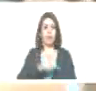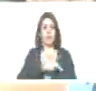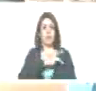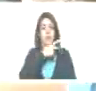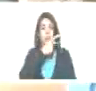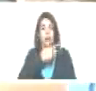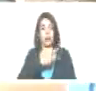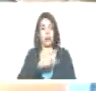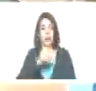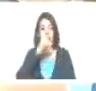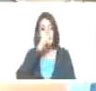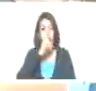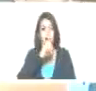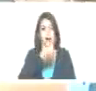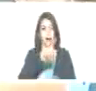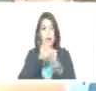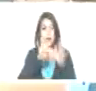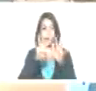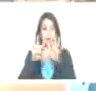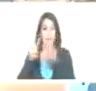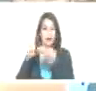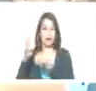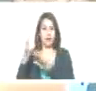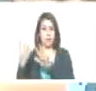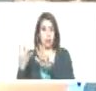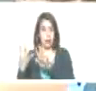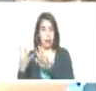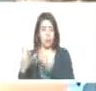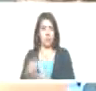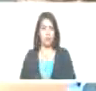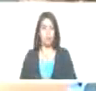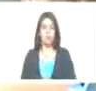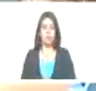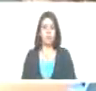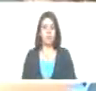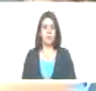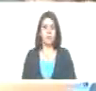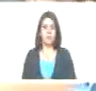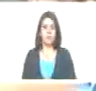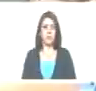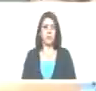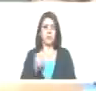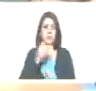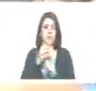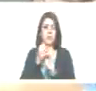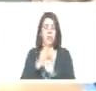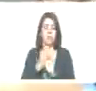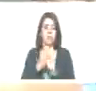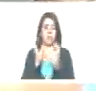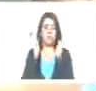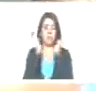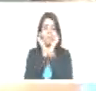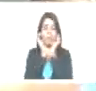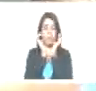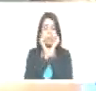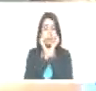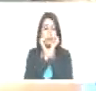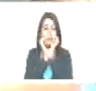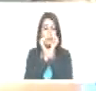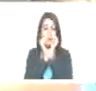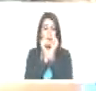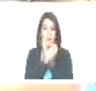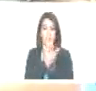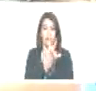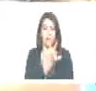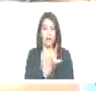año 1999, la Conferencia General de la UNESCO, en su 30ª